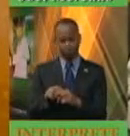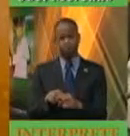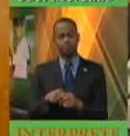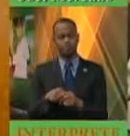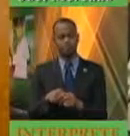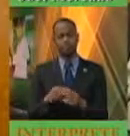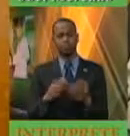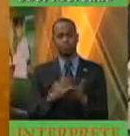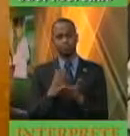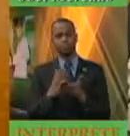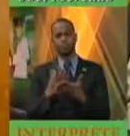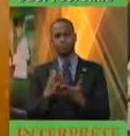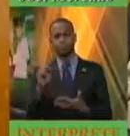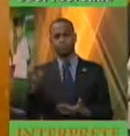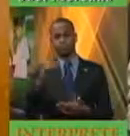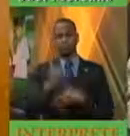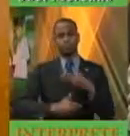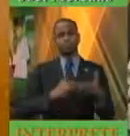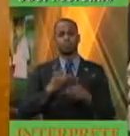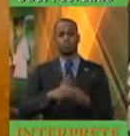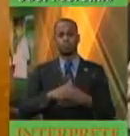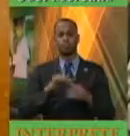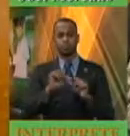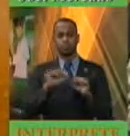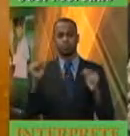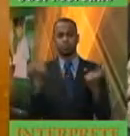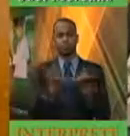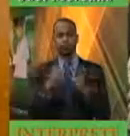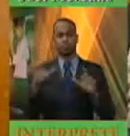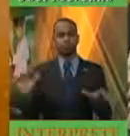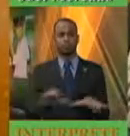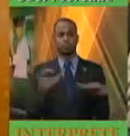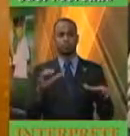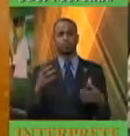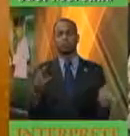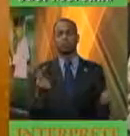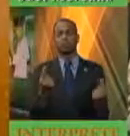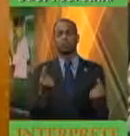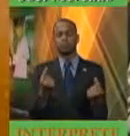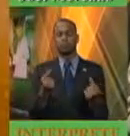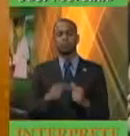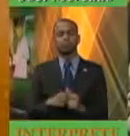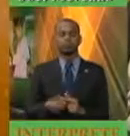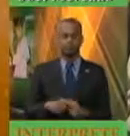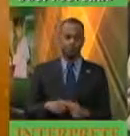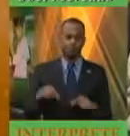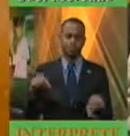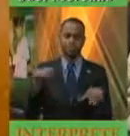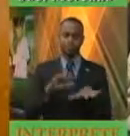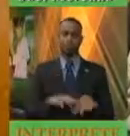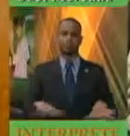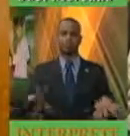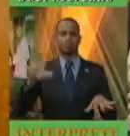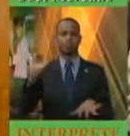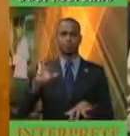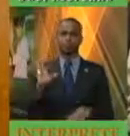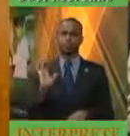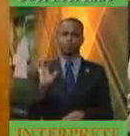participación en todos los procesos sociales que se desarrollan. Llevan a cabo en nuestro país. De eso se